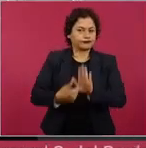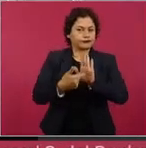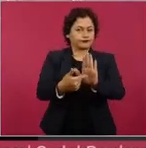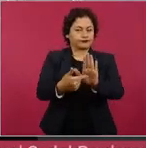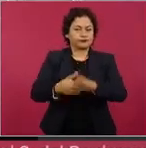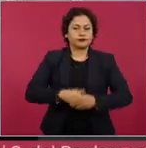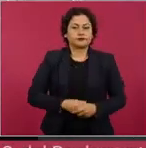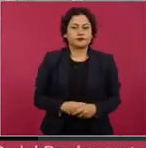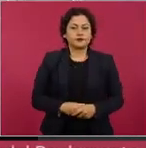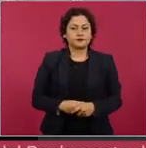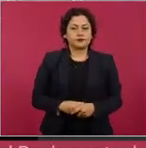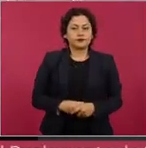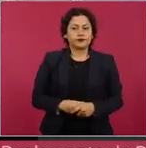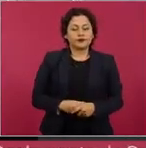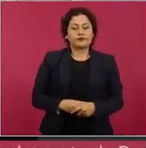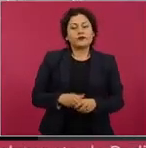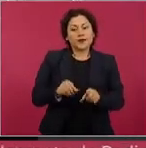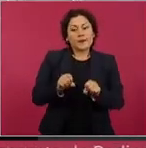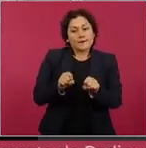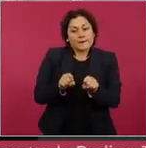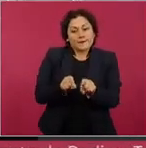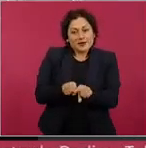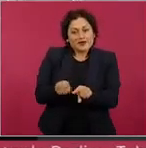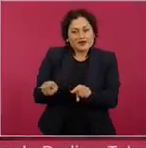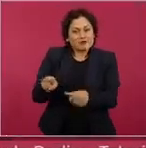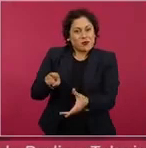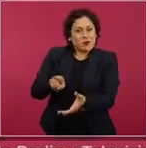ese conjunto están los pinos,